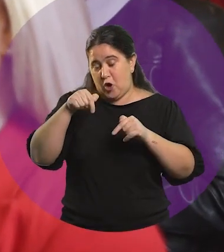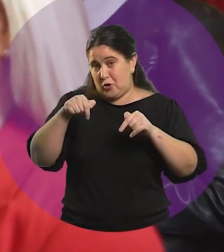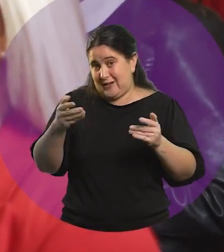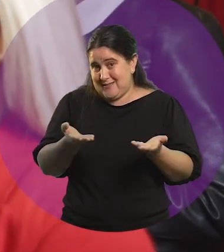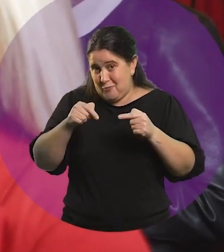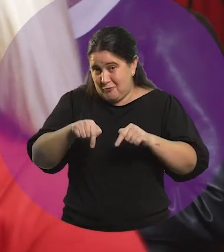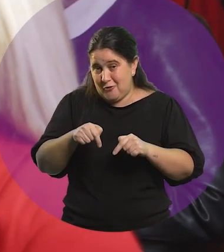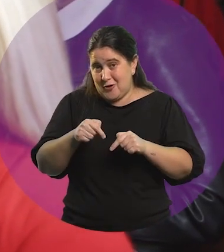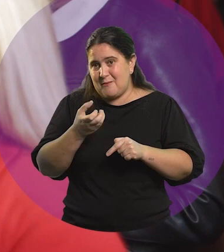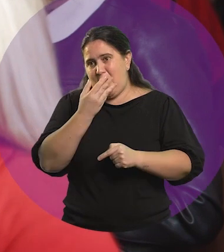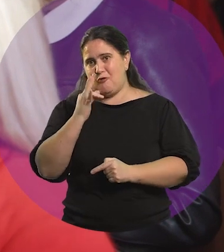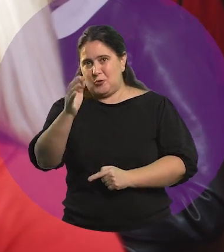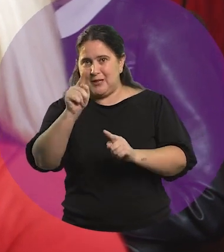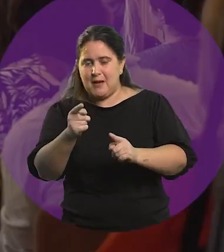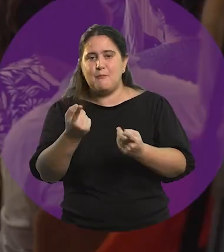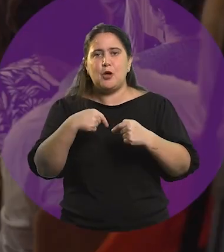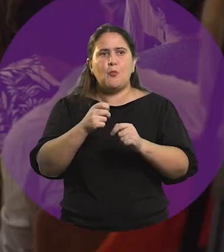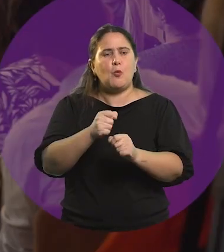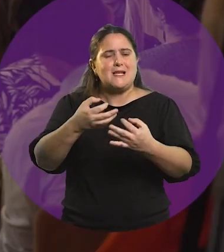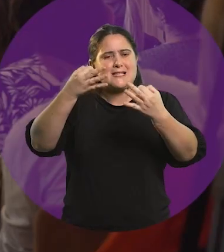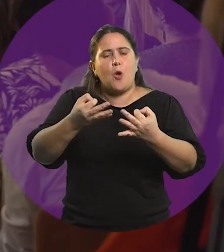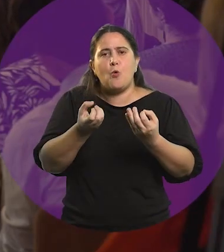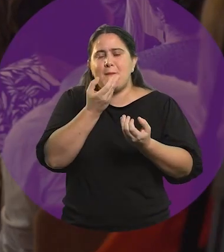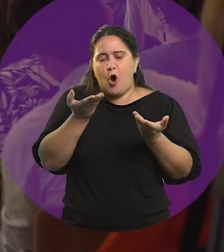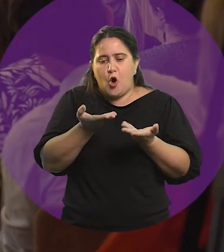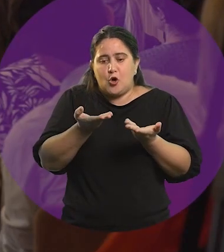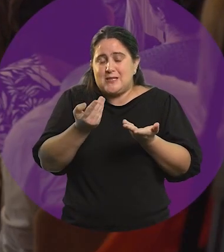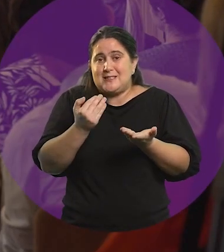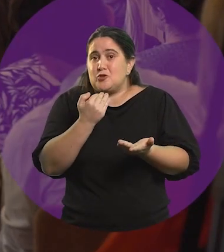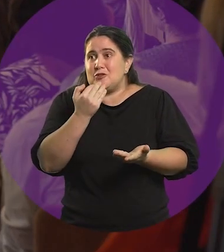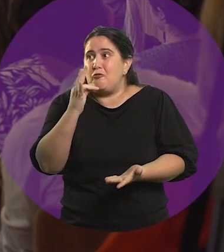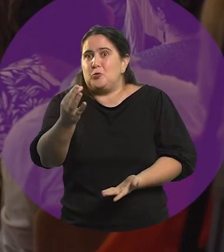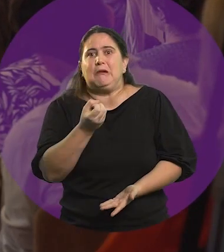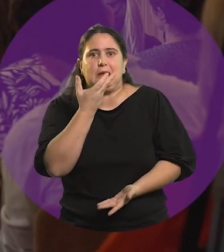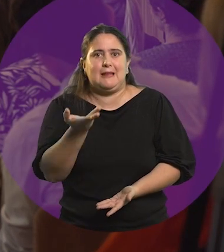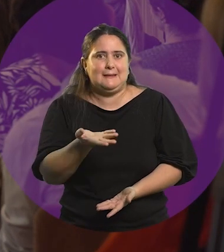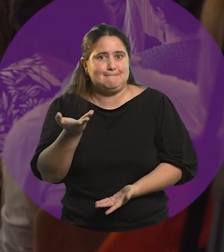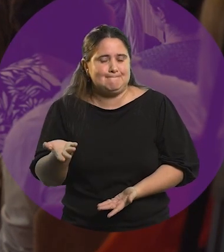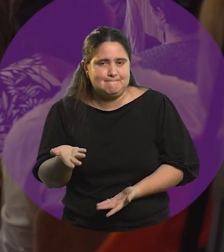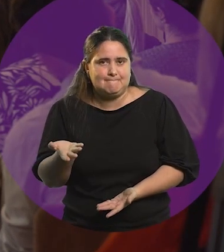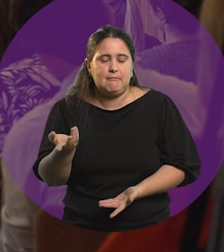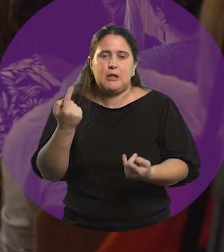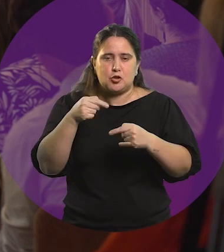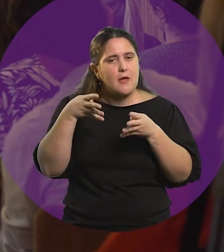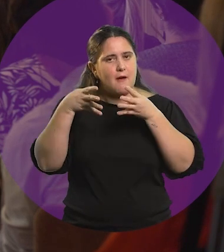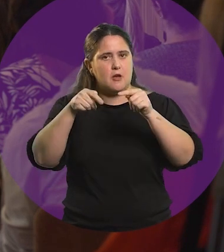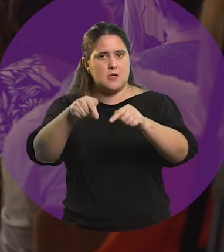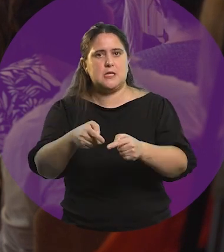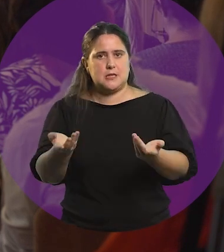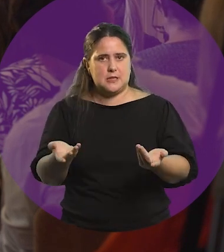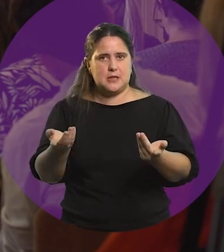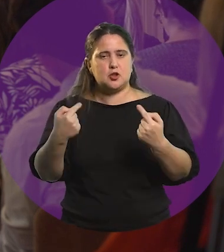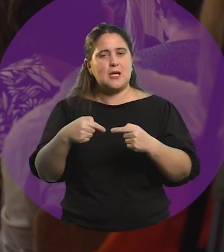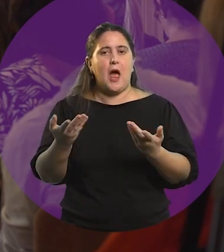mejor futuro. Bueno, ¿cómo garantizamos un hoy para un futuro que no tenemos muy claro cuál es? Entonces, en ese desafío,